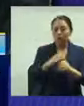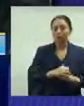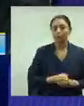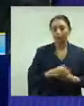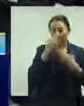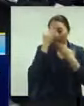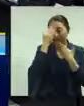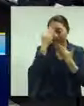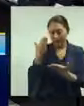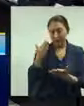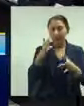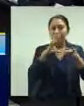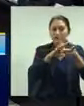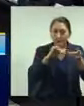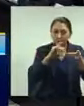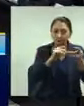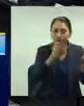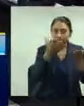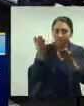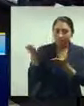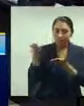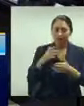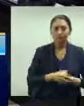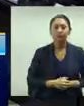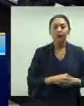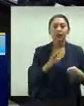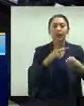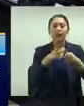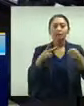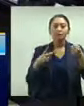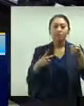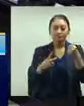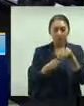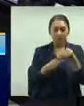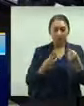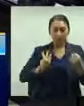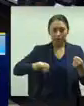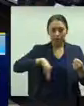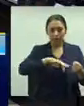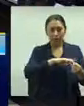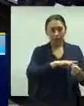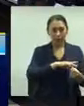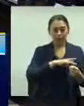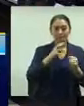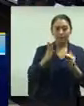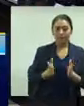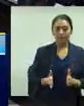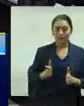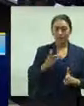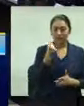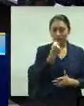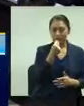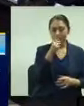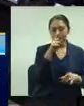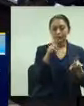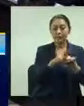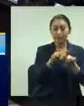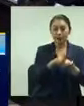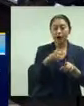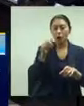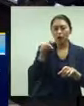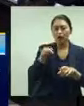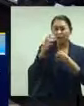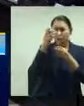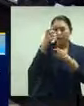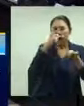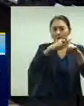Gracias por los comentarios a la viceministra, diputado Cruz. Yo, tal vez para los medios de comunicación y quienes